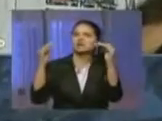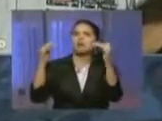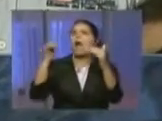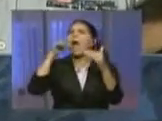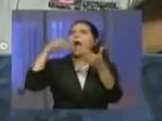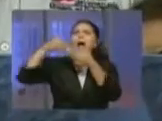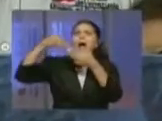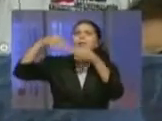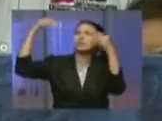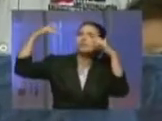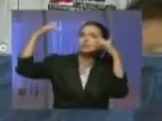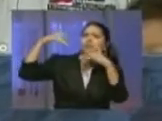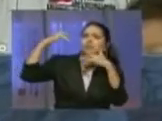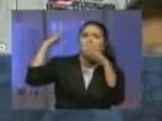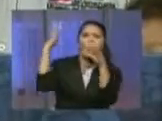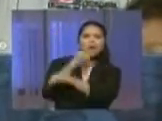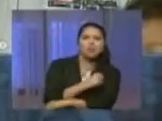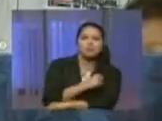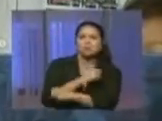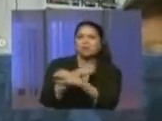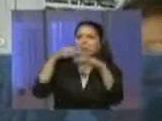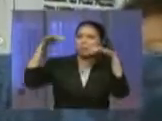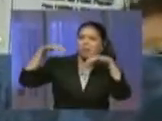a uno en la noche cuando está